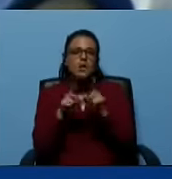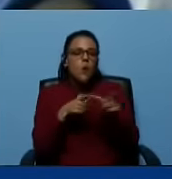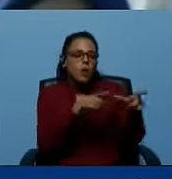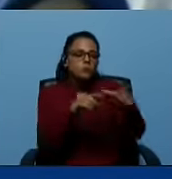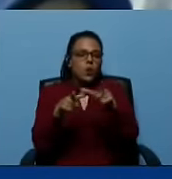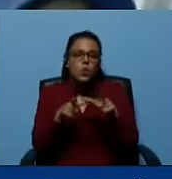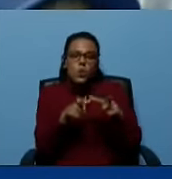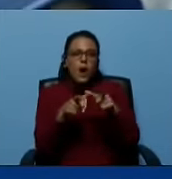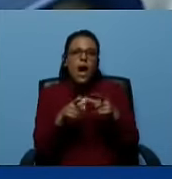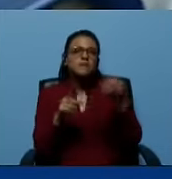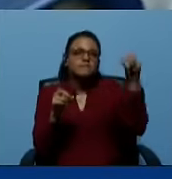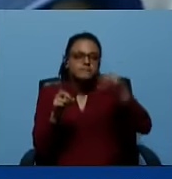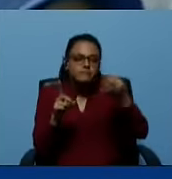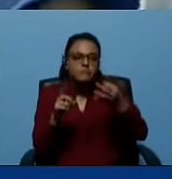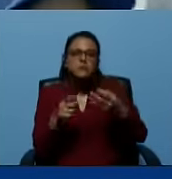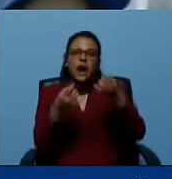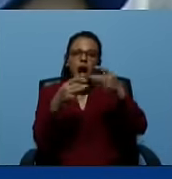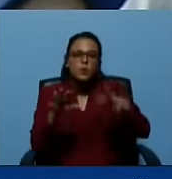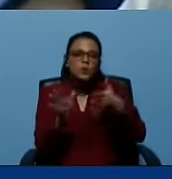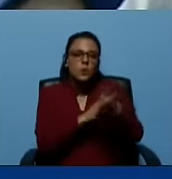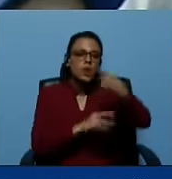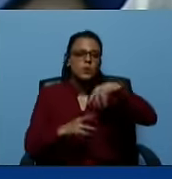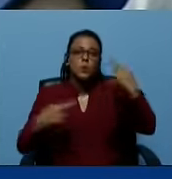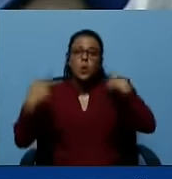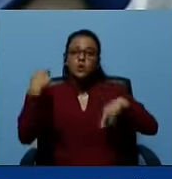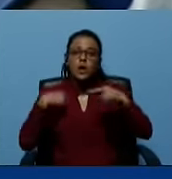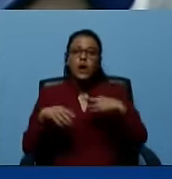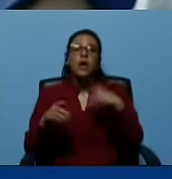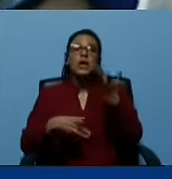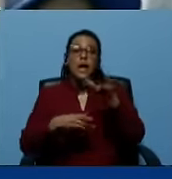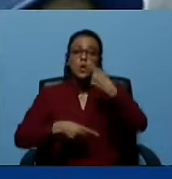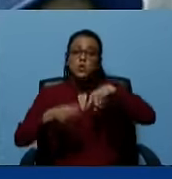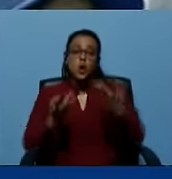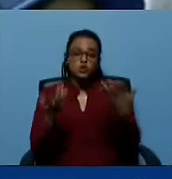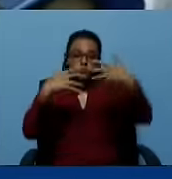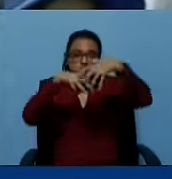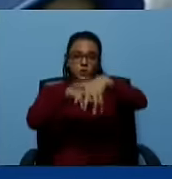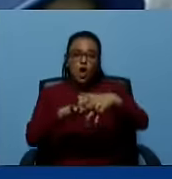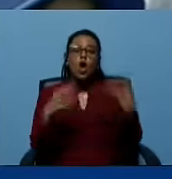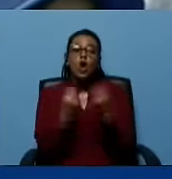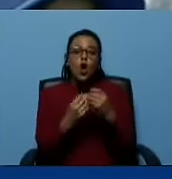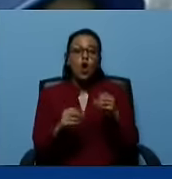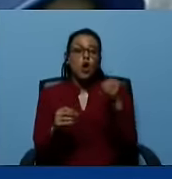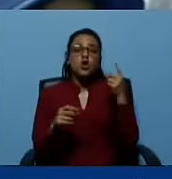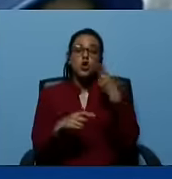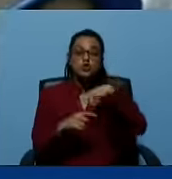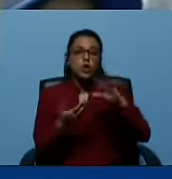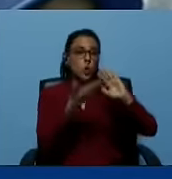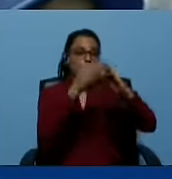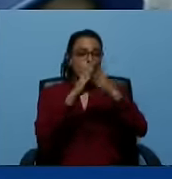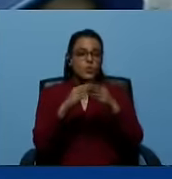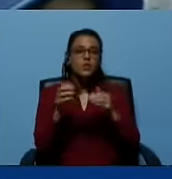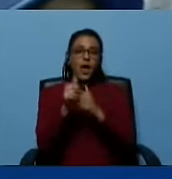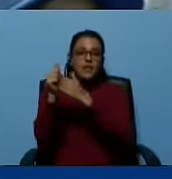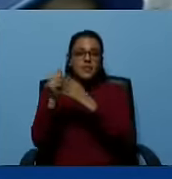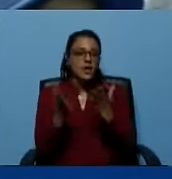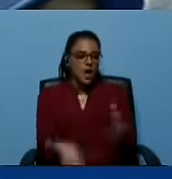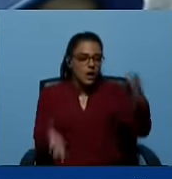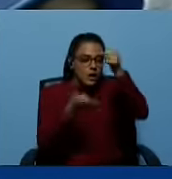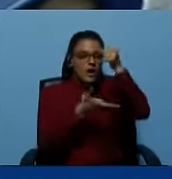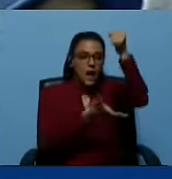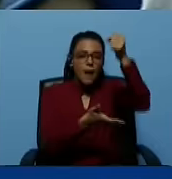orgánica recreativa donde a través de la articulación con nuestros consejos comunales, con nuestras comunas, con los CLAP